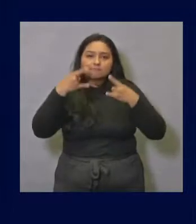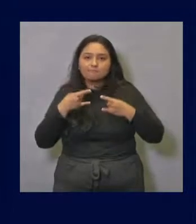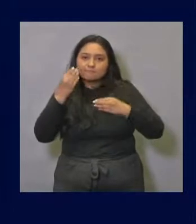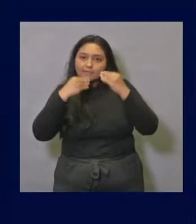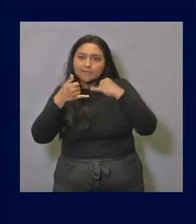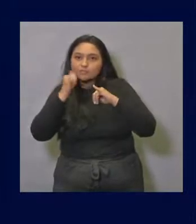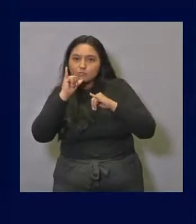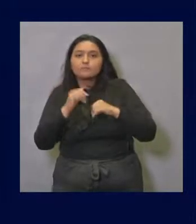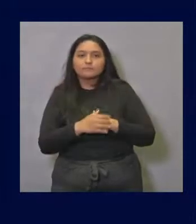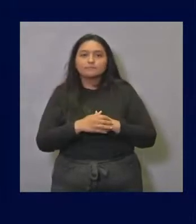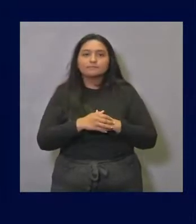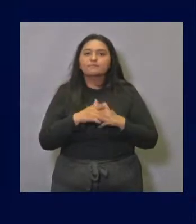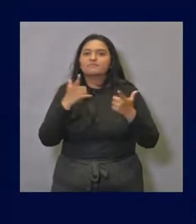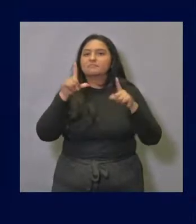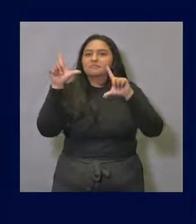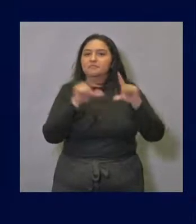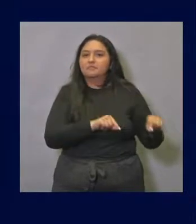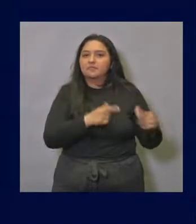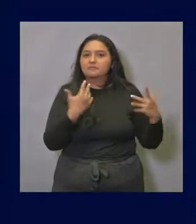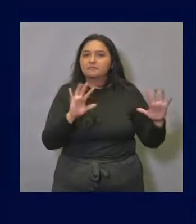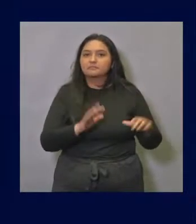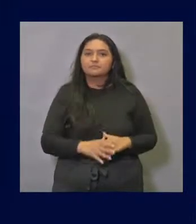You can take down the slides now.